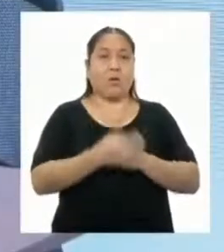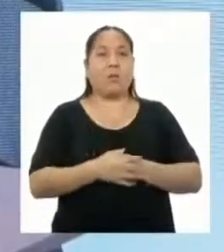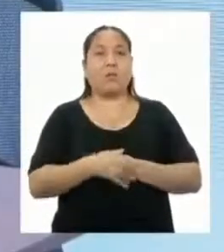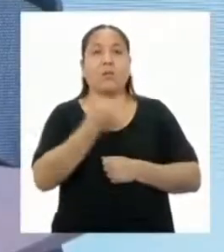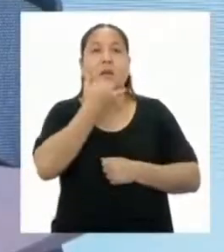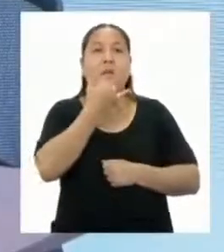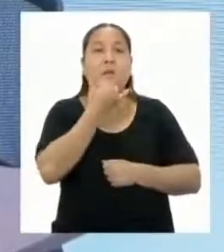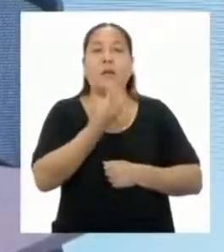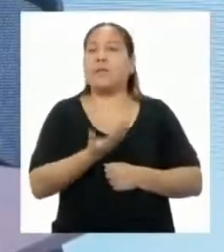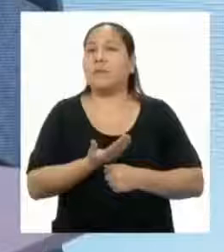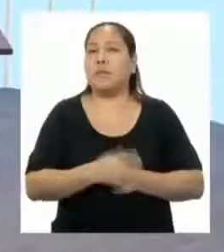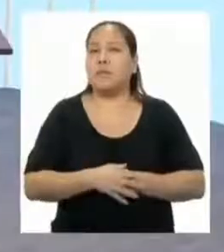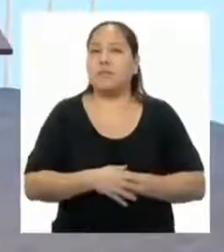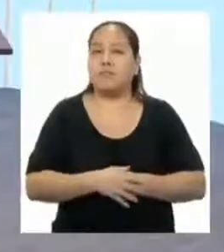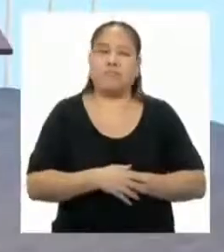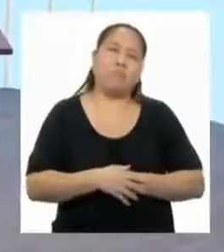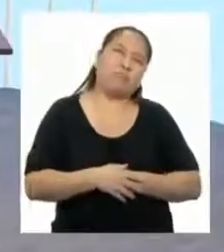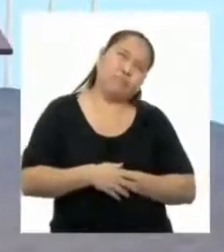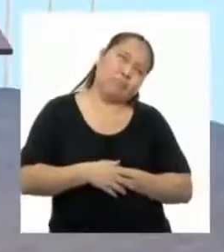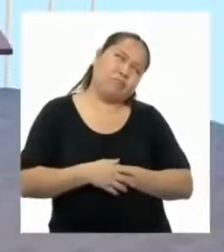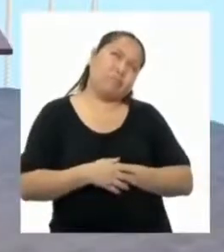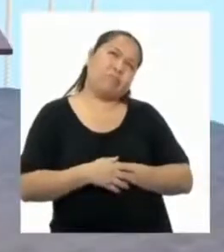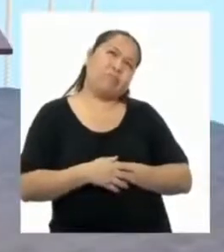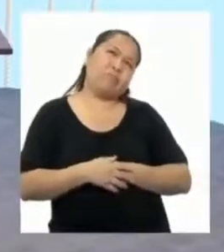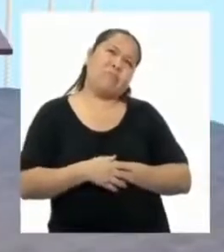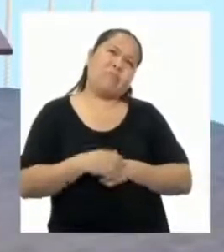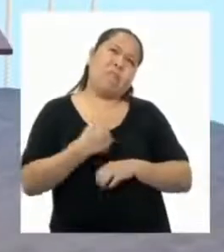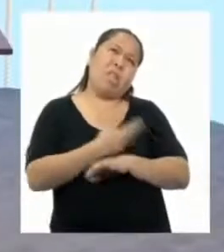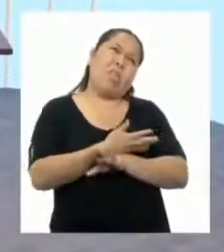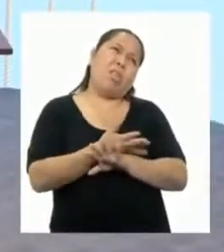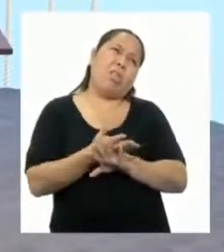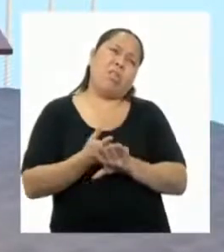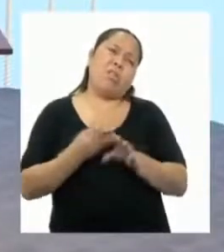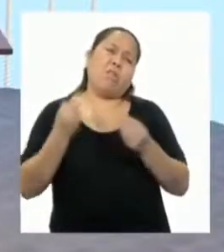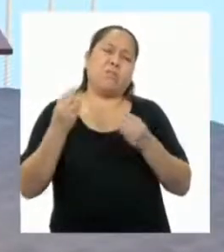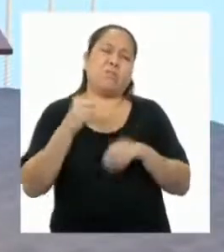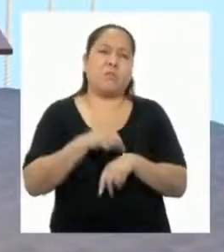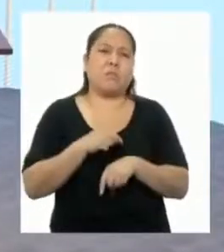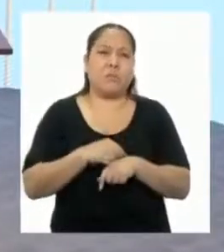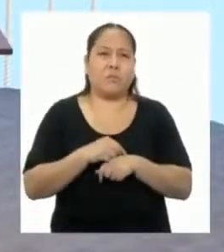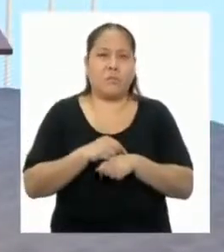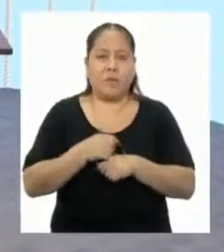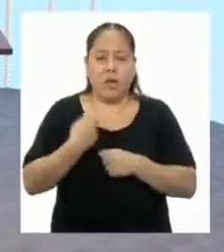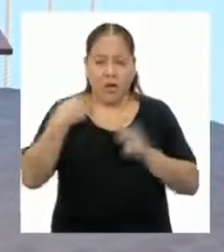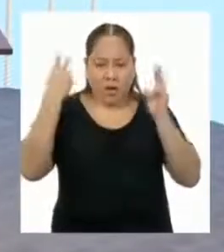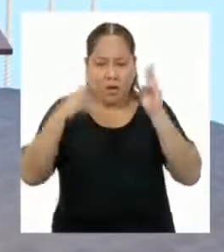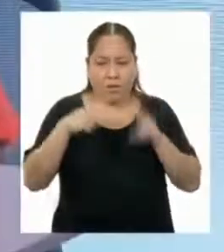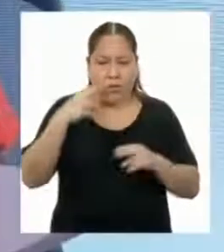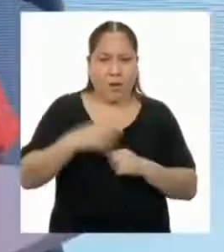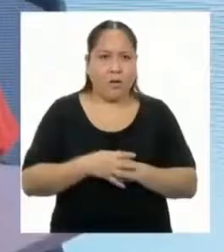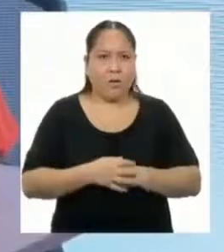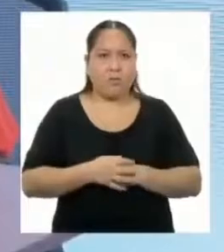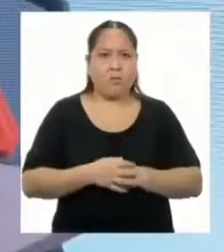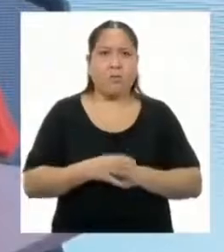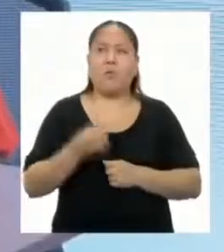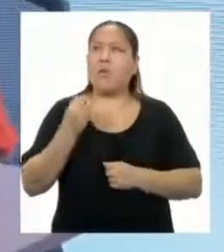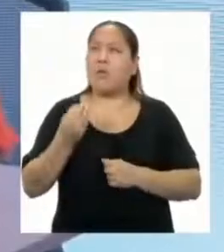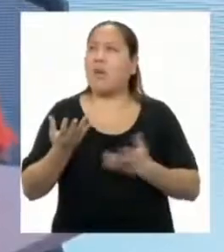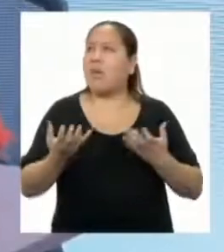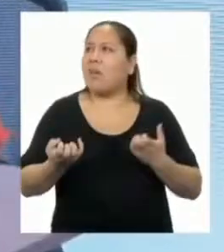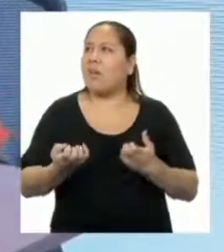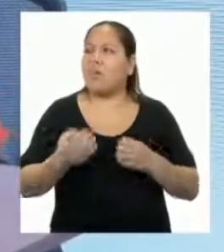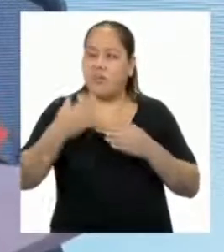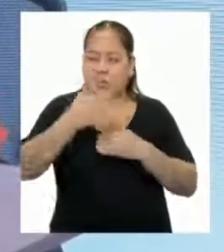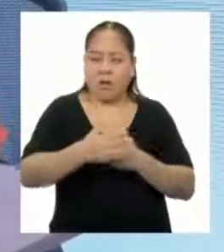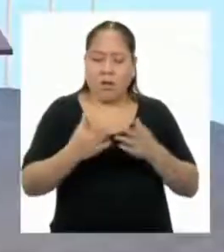¿Qué pasa, Yeremis? Y es que me he demorado un montón haciendo esto y ahora que me doy cuenta, ¿para qué quiero una caja en